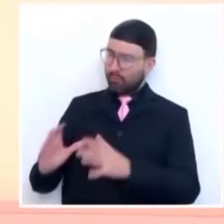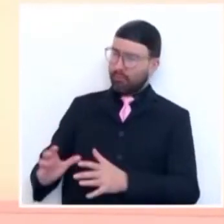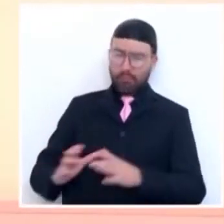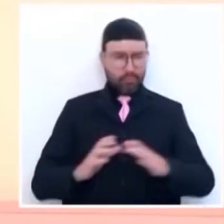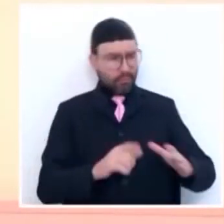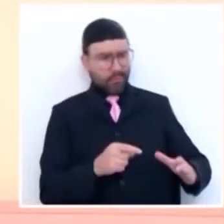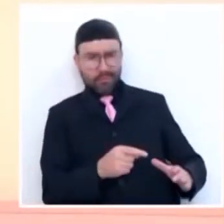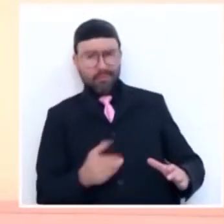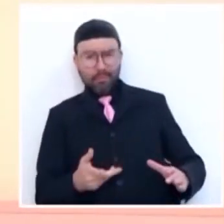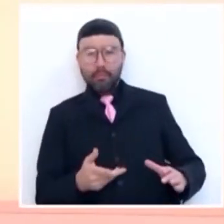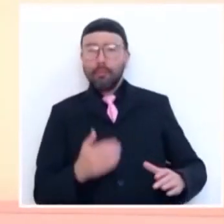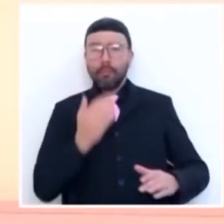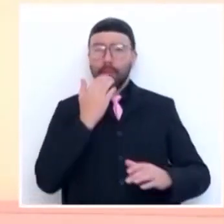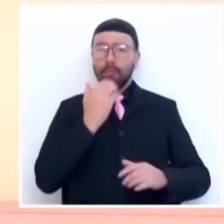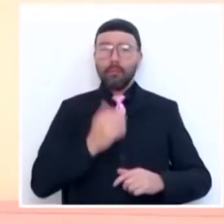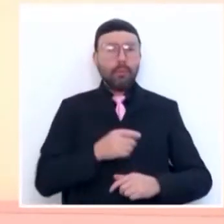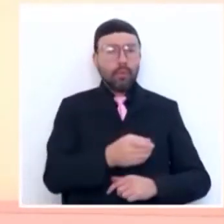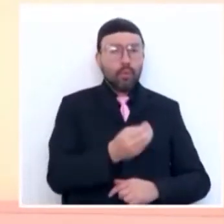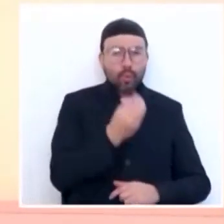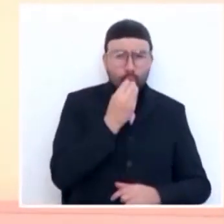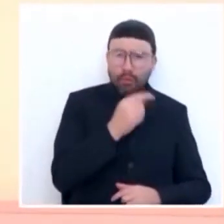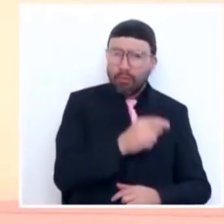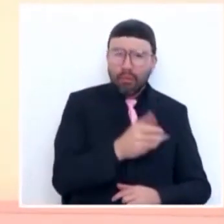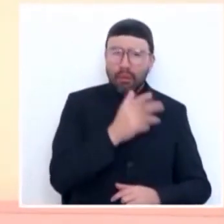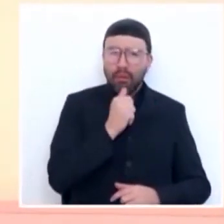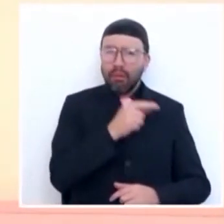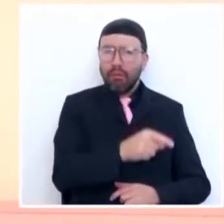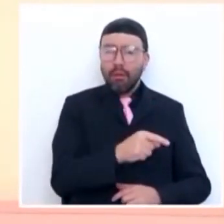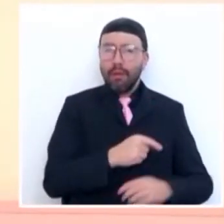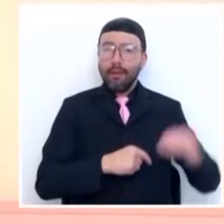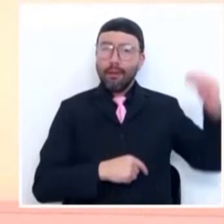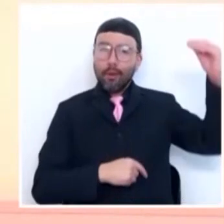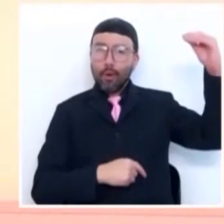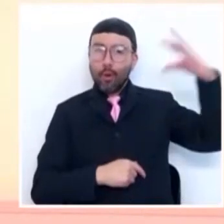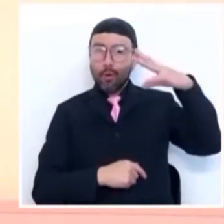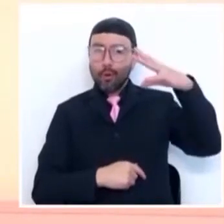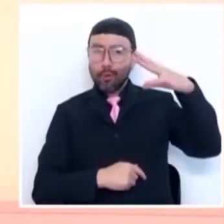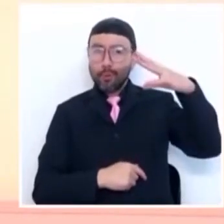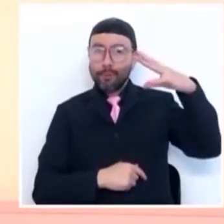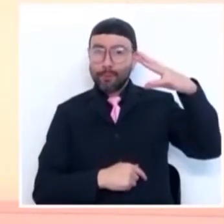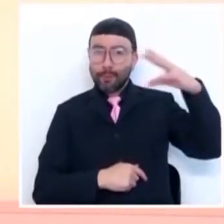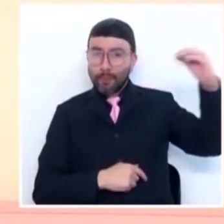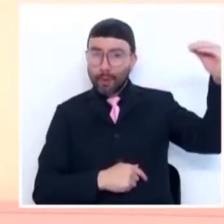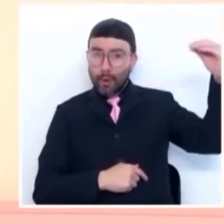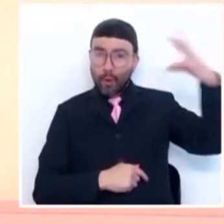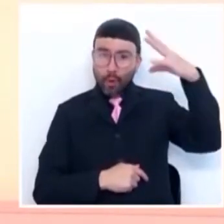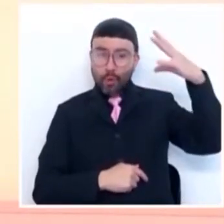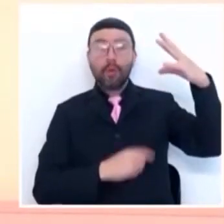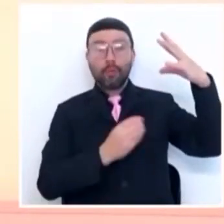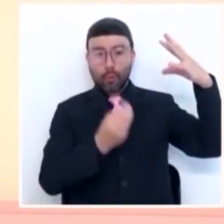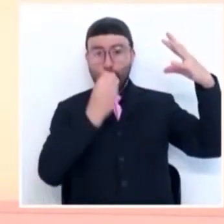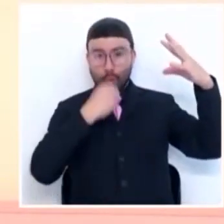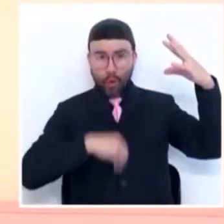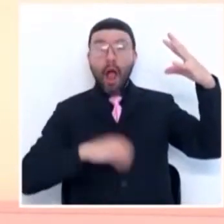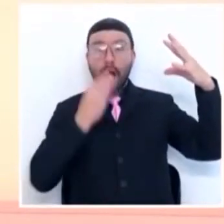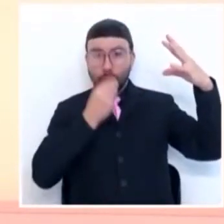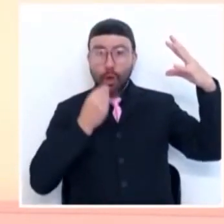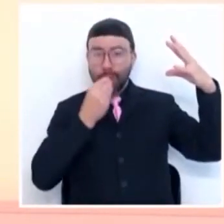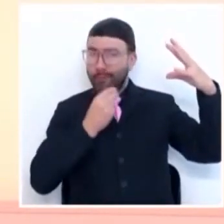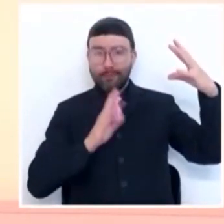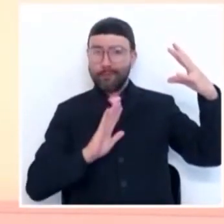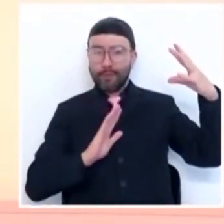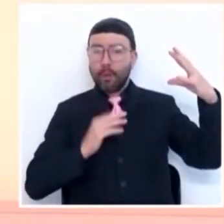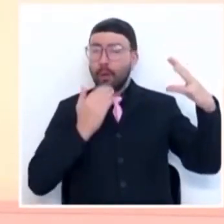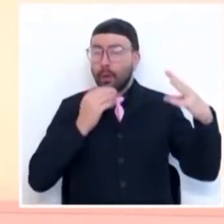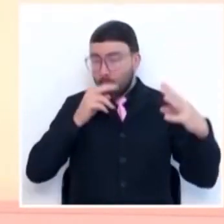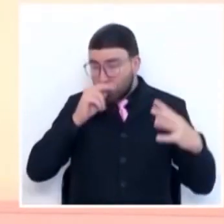ejemplo, un alimento que no se mastica es la luz. Eso ha sido así siempre. Un niño nace